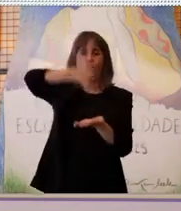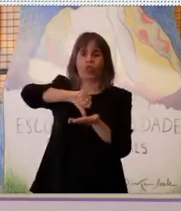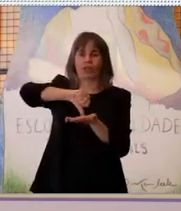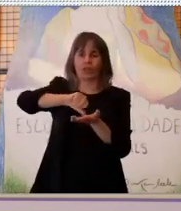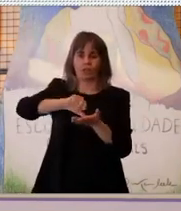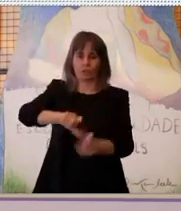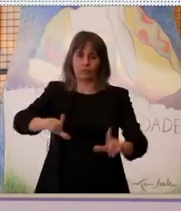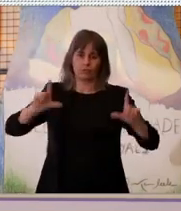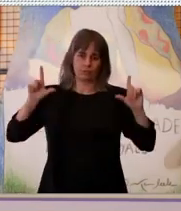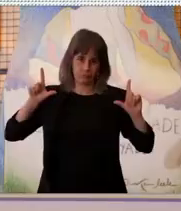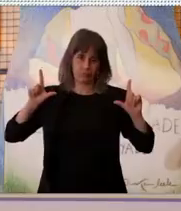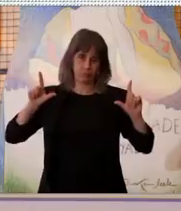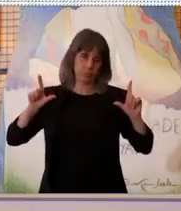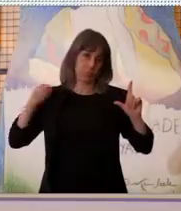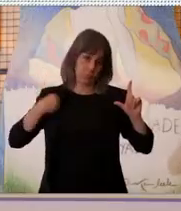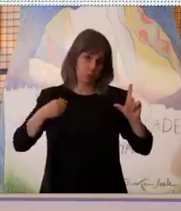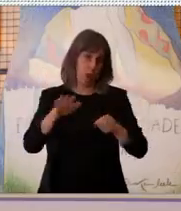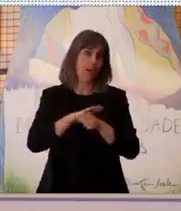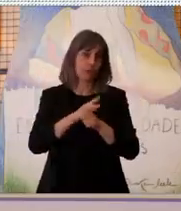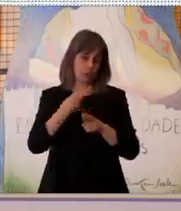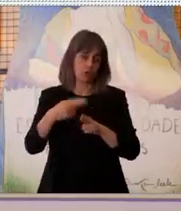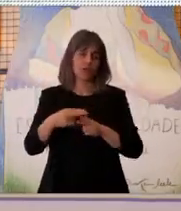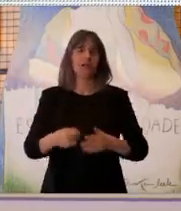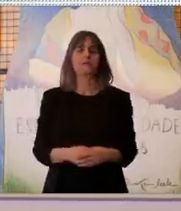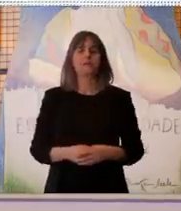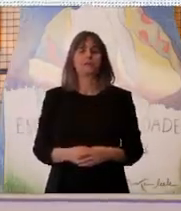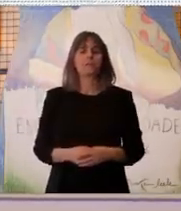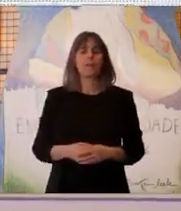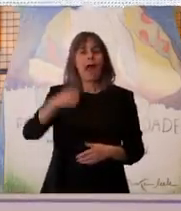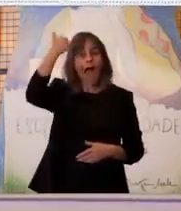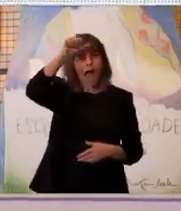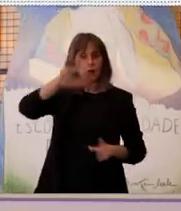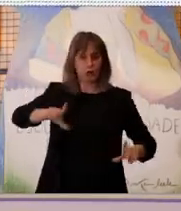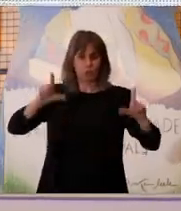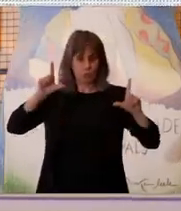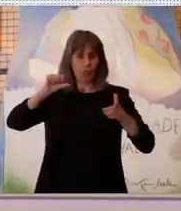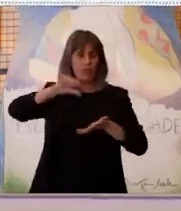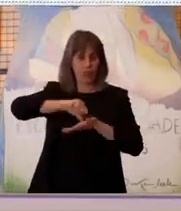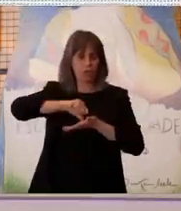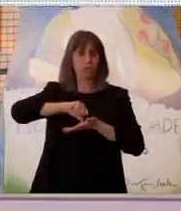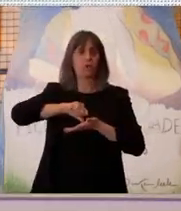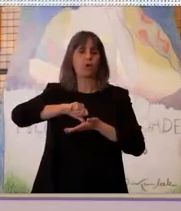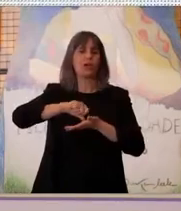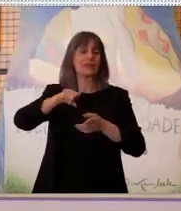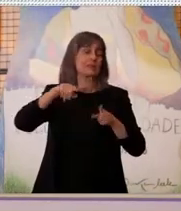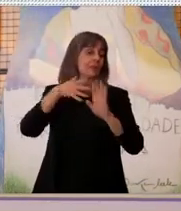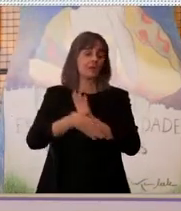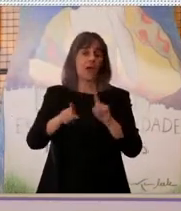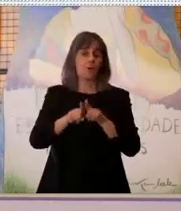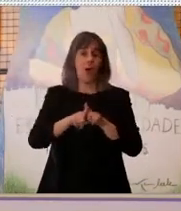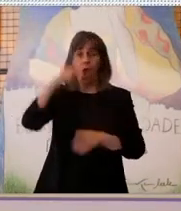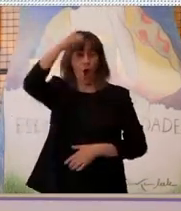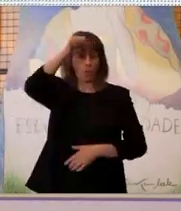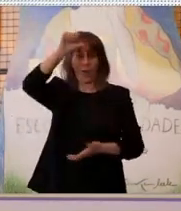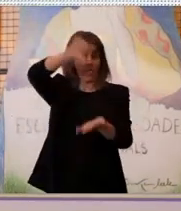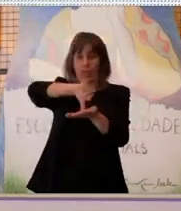política el androcentrismo sabemos lo que es asumir que el punto de vista masculino es el centro de todo no